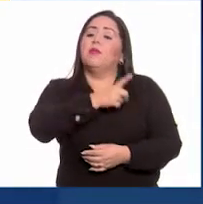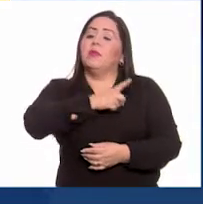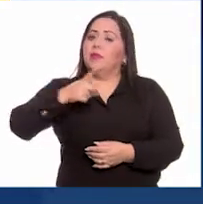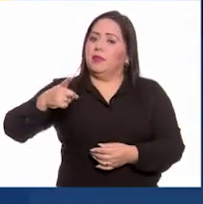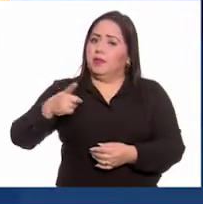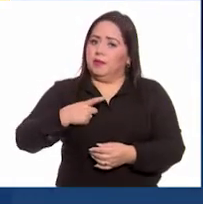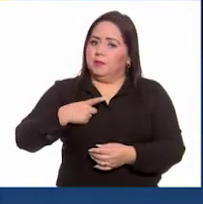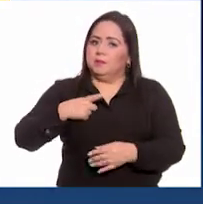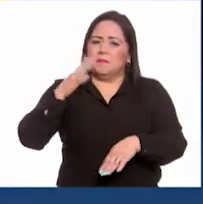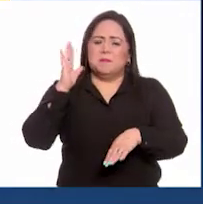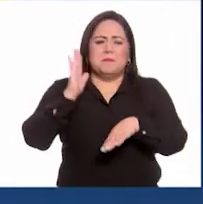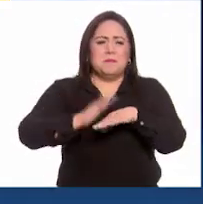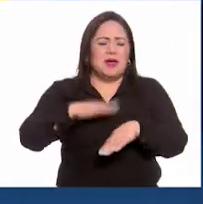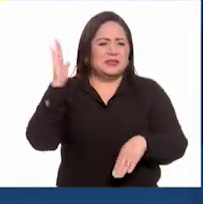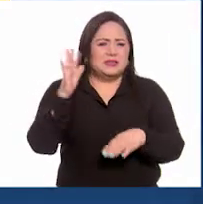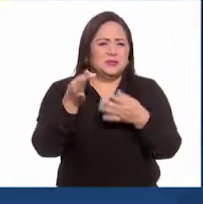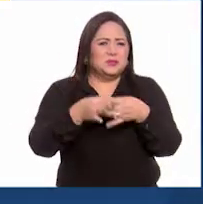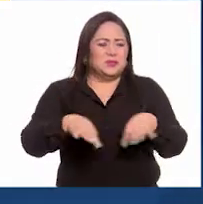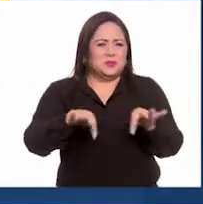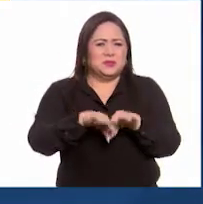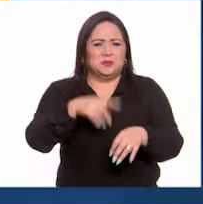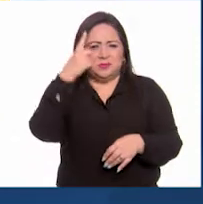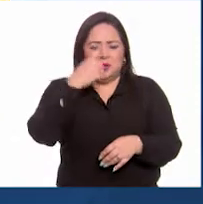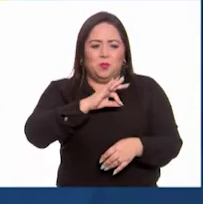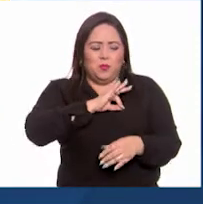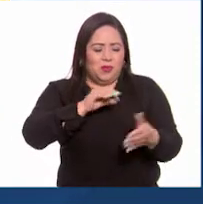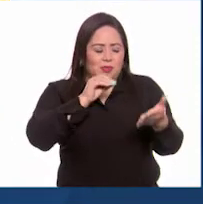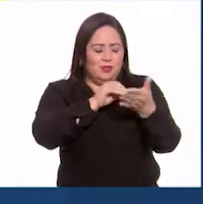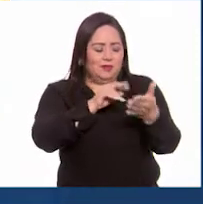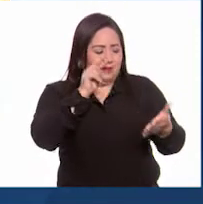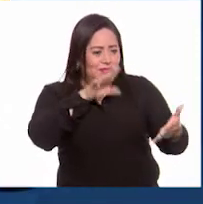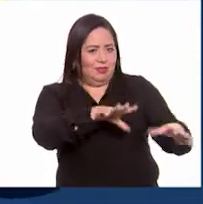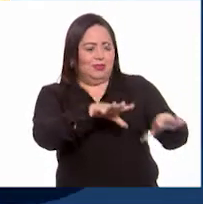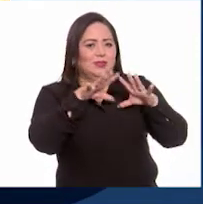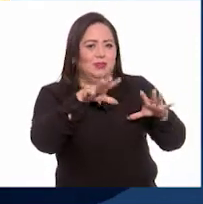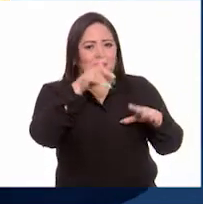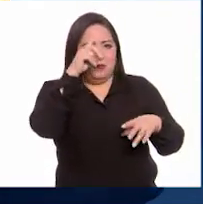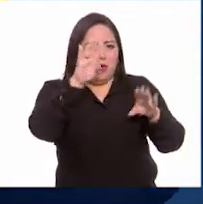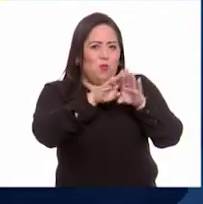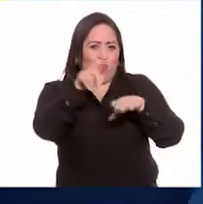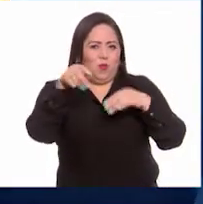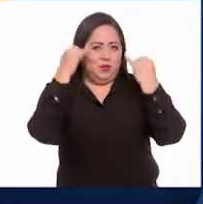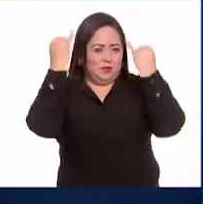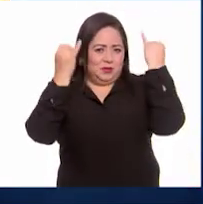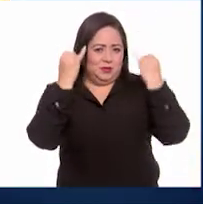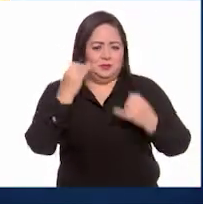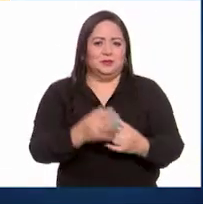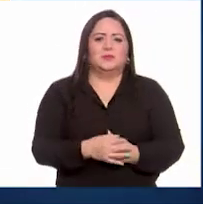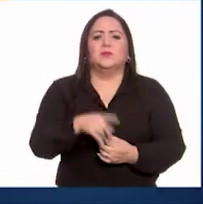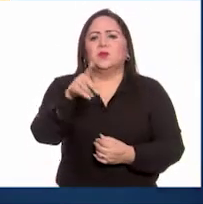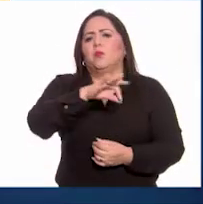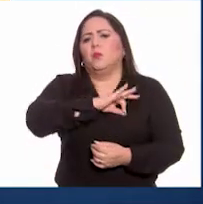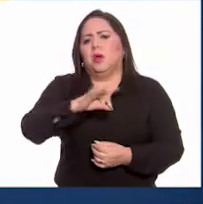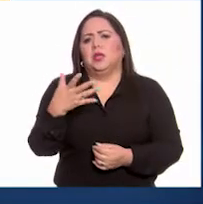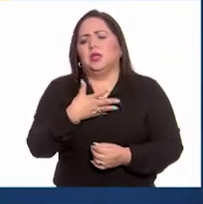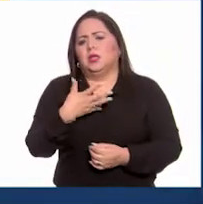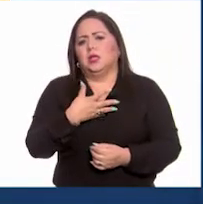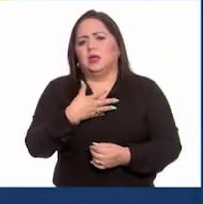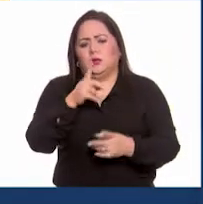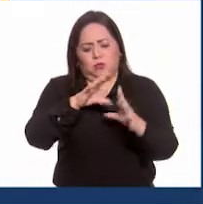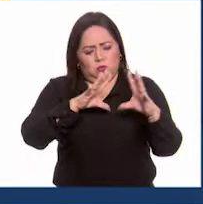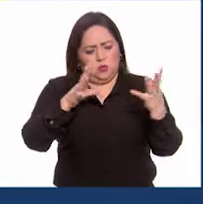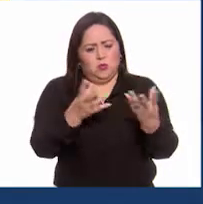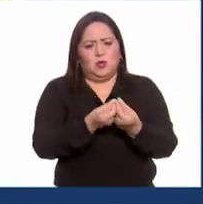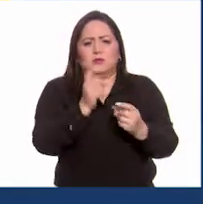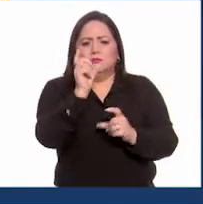de ser lo bastante inusuales para lograr un chispazo en la imaginación. Podemos tener un